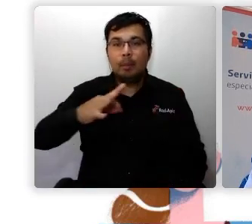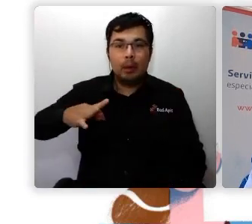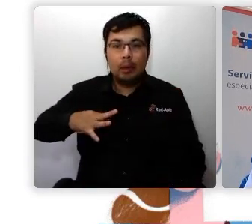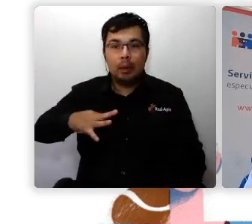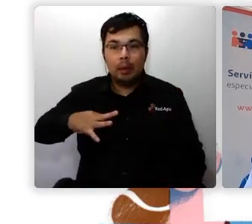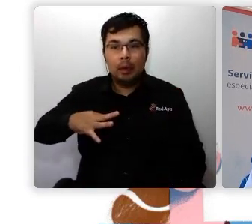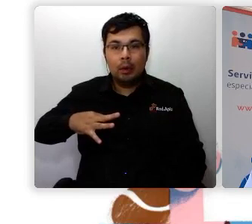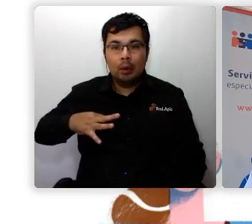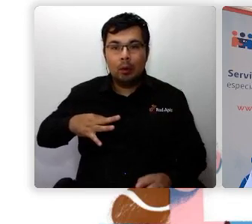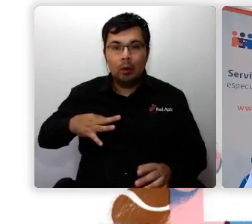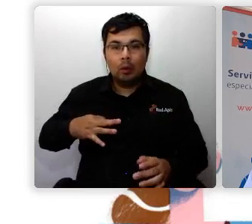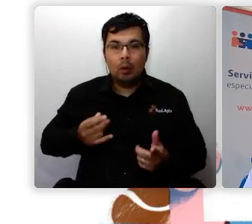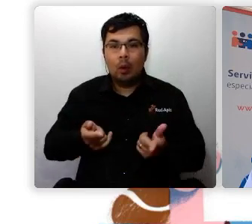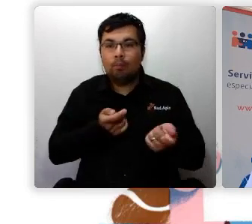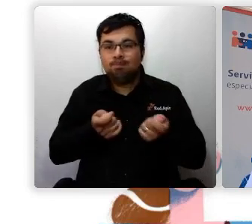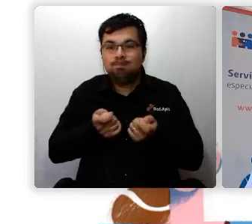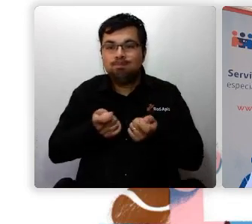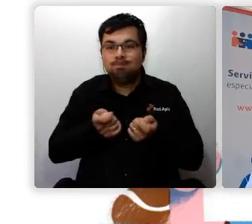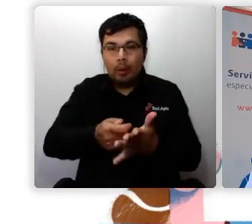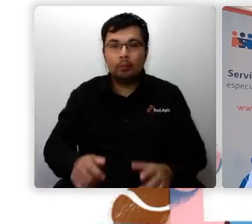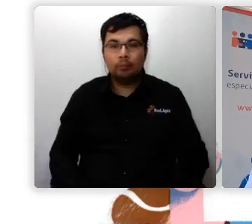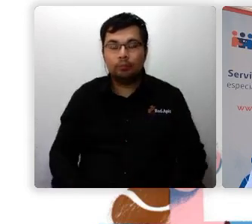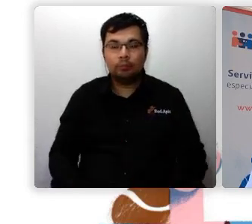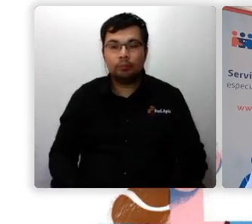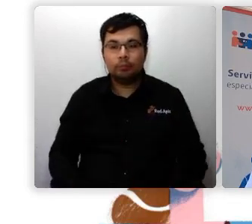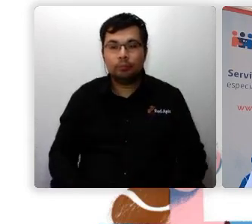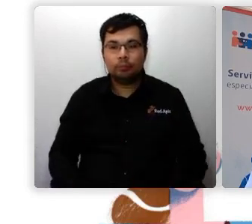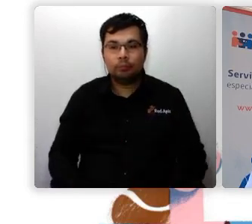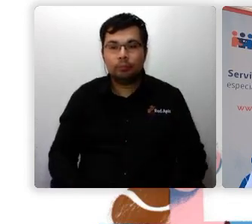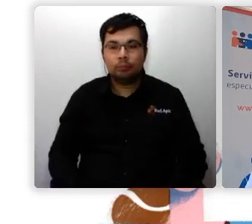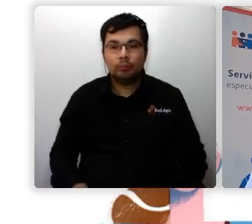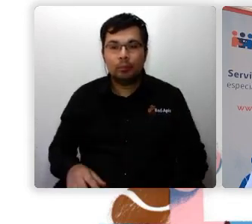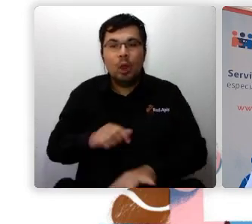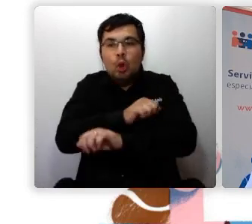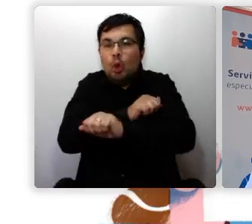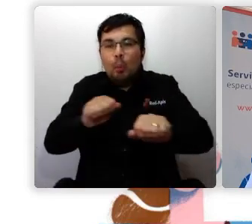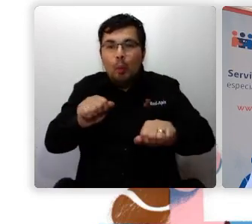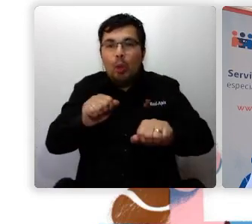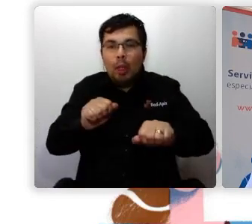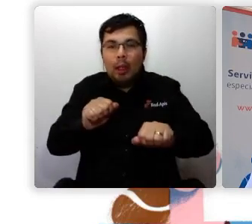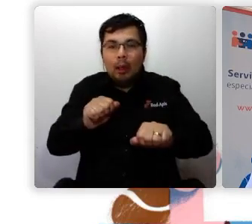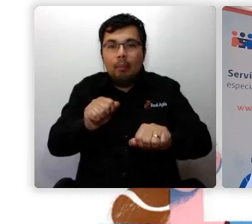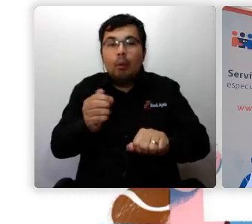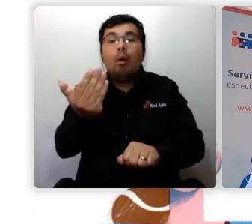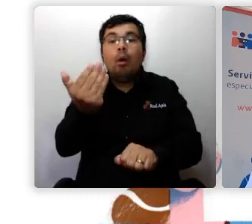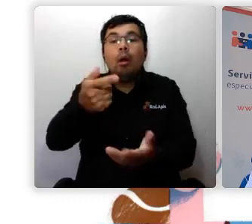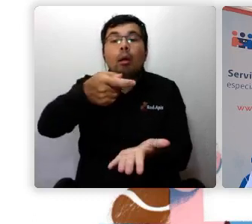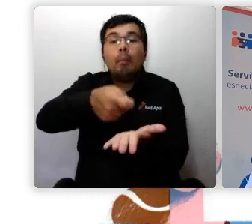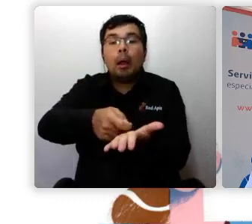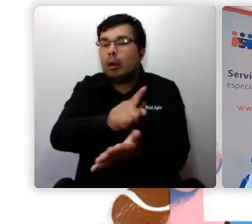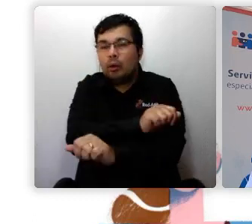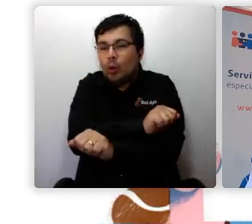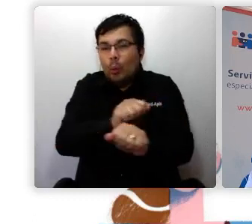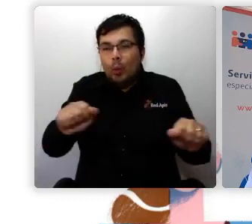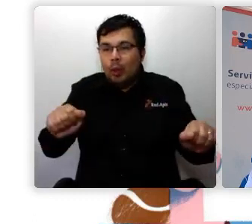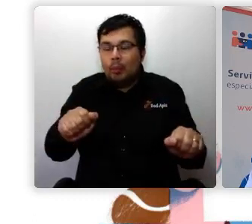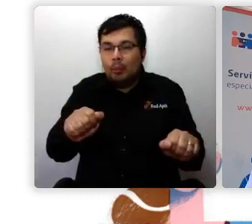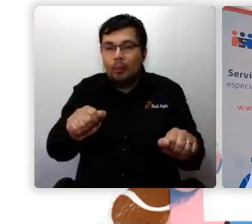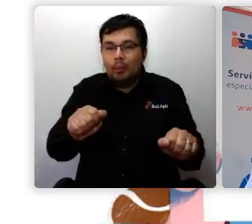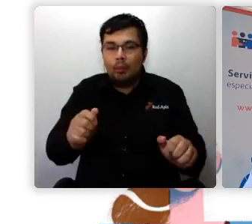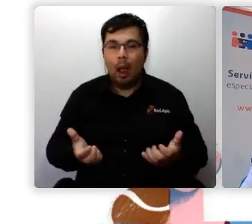Hacienda y por lo tanto no podemos cobrar por nuestros servicios. Nosotros damos servicios de orientación, de ayuda, de apoyo, totalmente